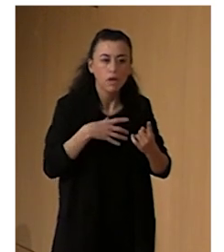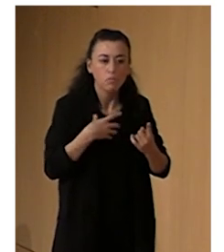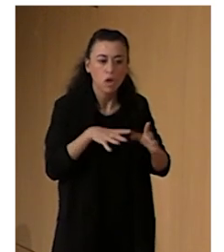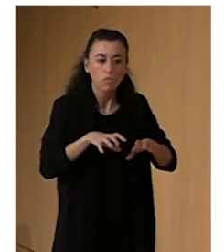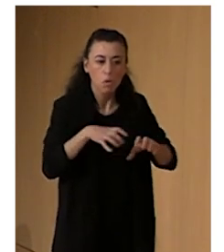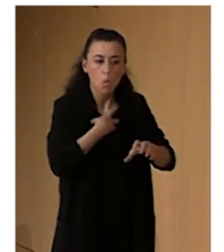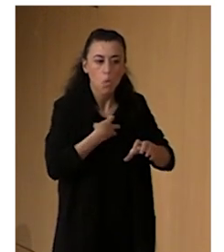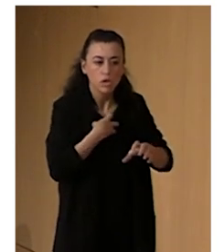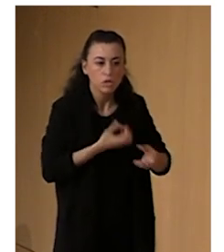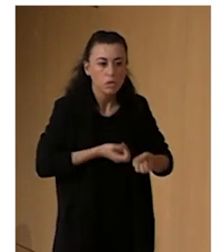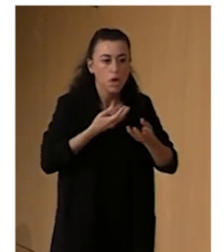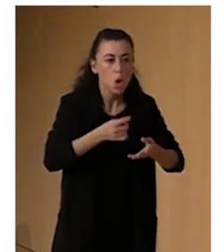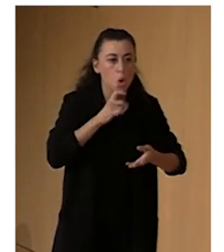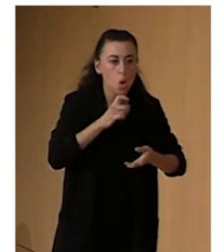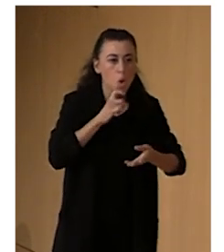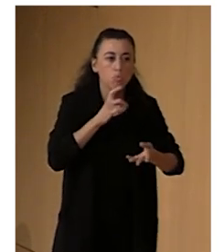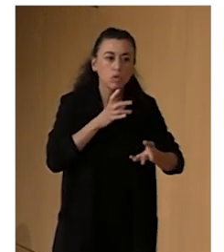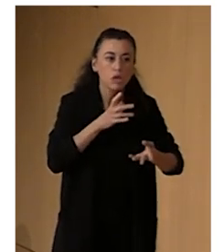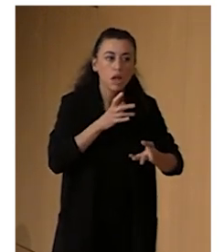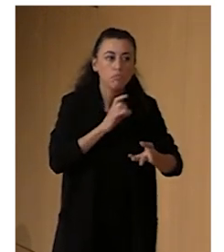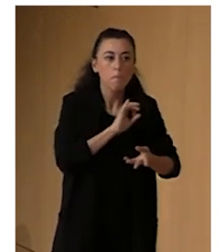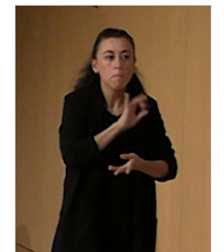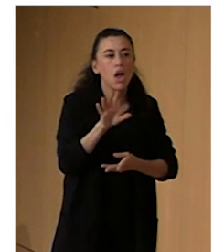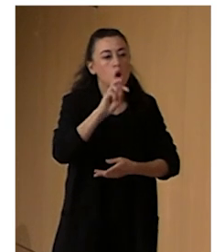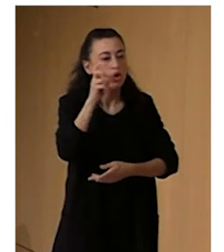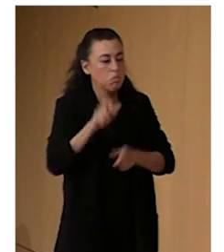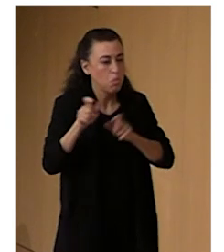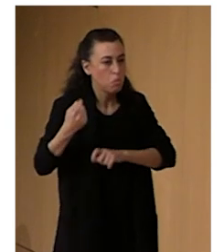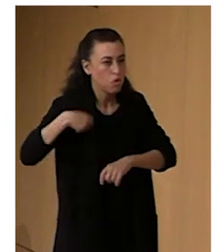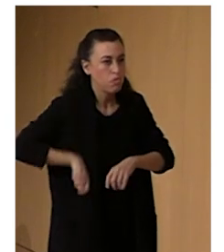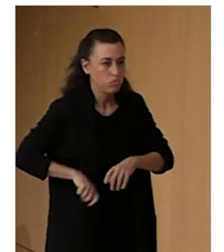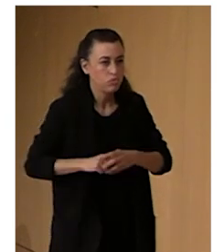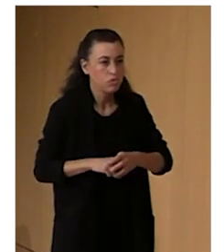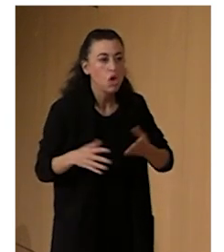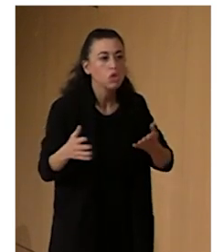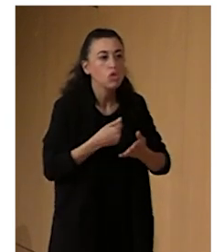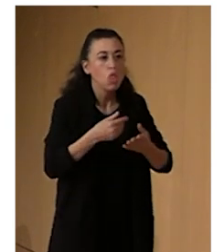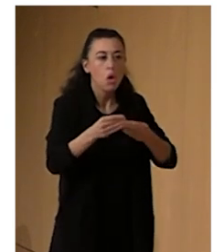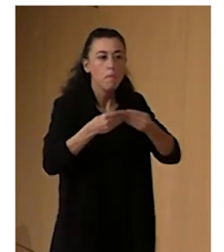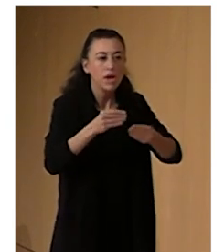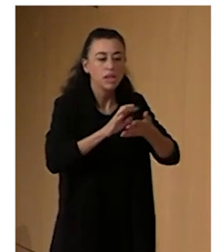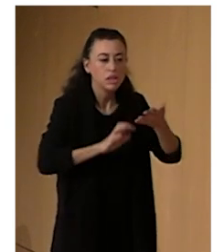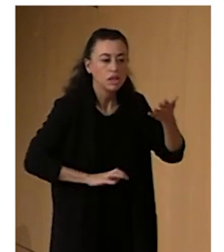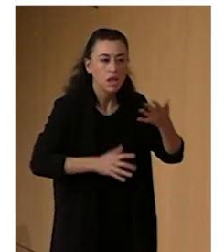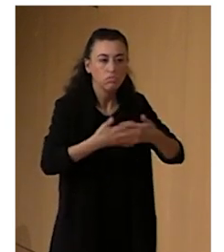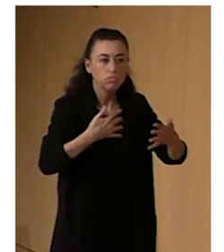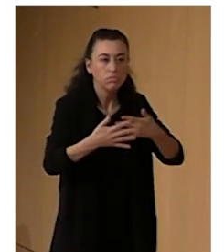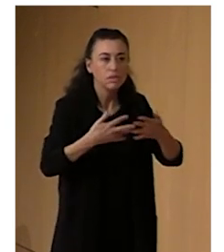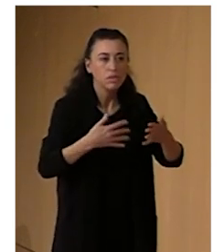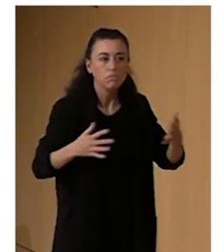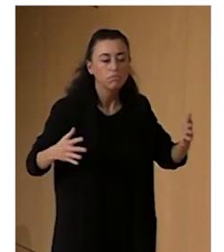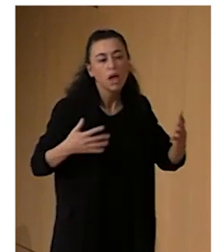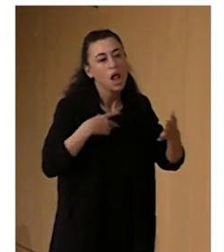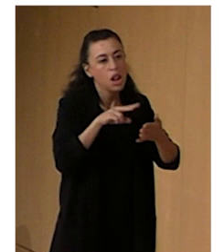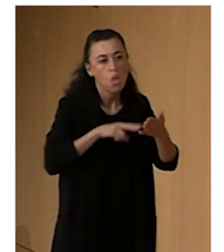incluso mejor que a lo mejor otros profesionales no y todo el material está escrito en en lectura fácil para que